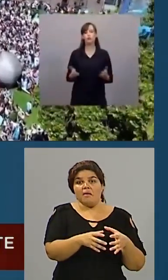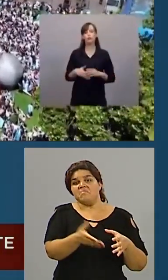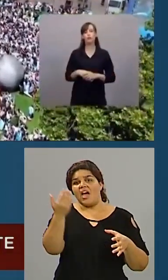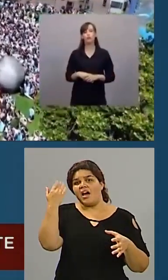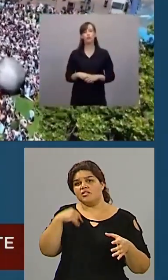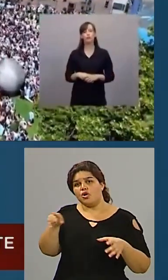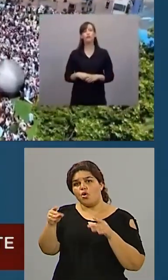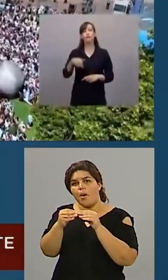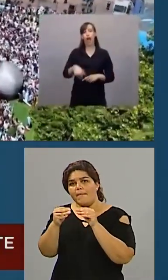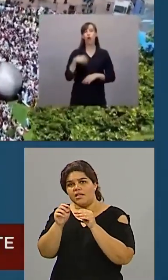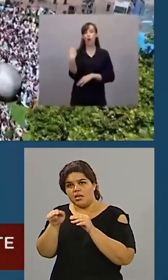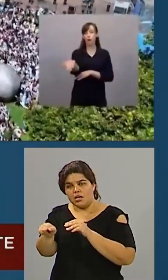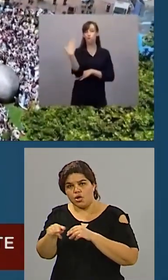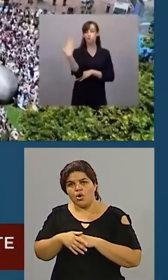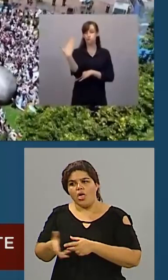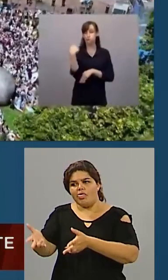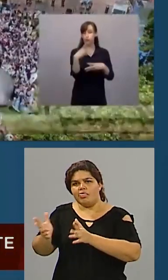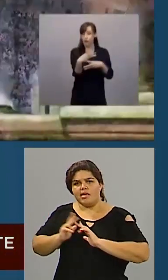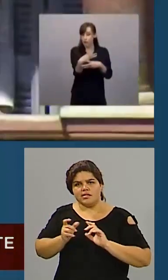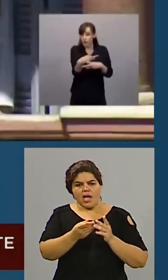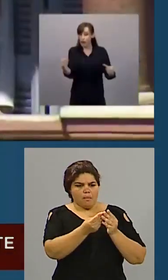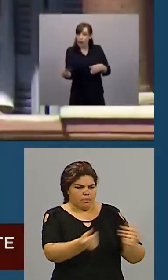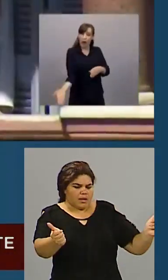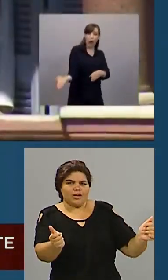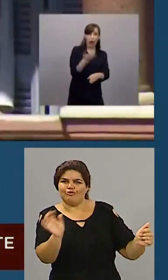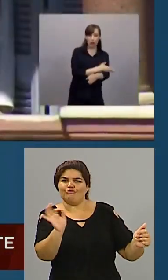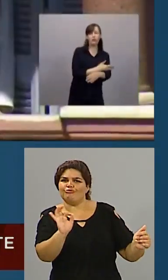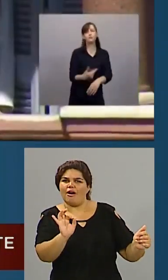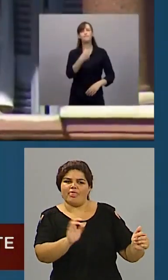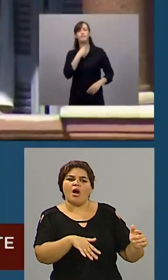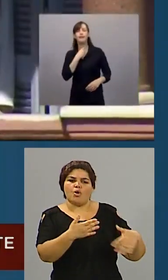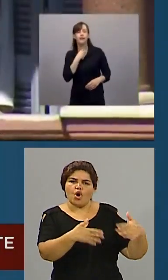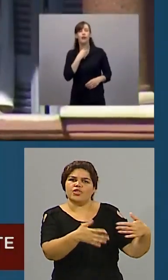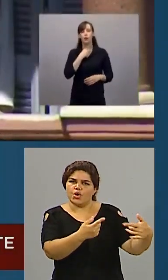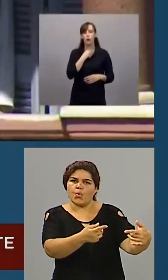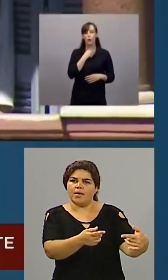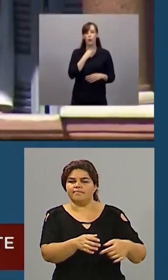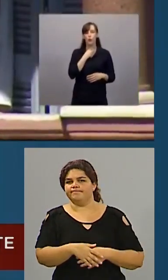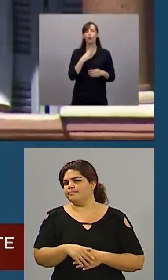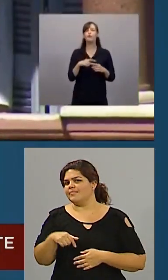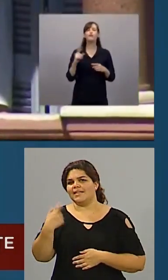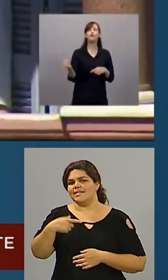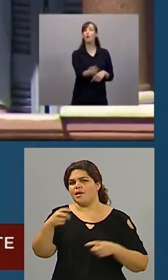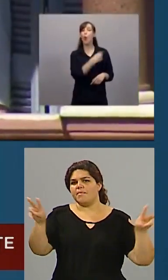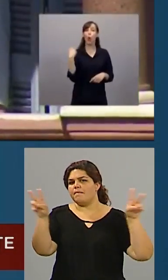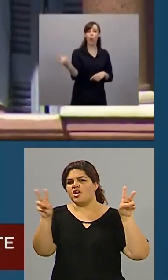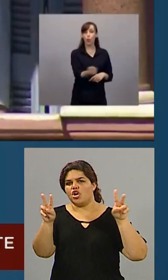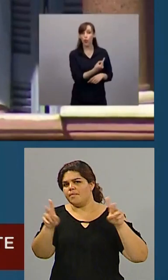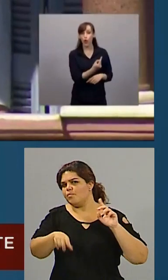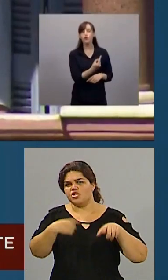por terminado al peronismo. ¿Vos qué pensás? El peronismo siempre se reconstruye, tiene una capacidad